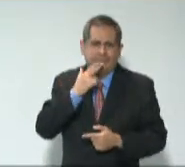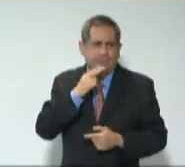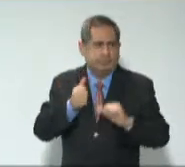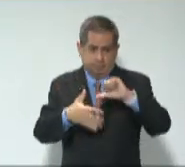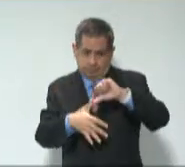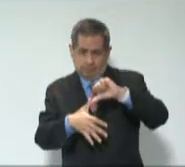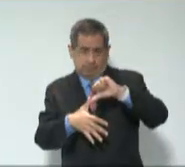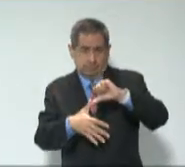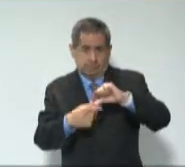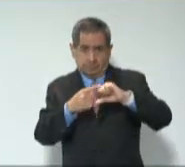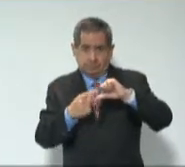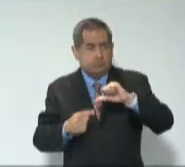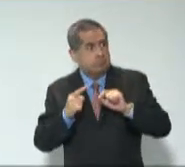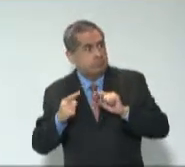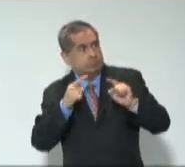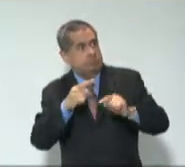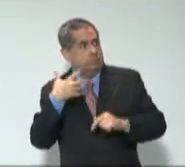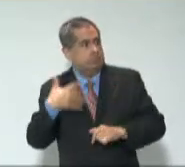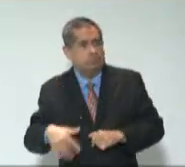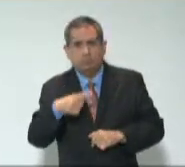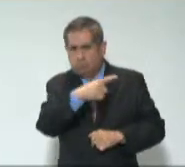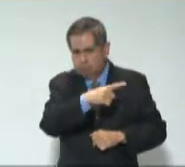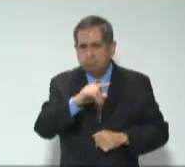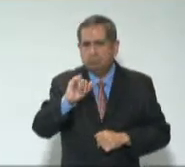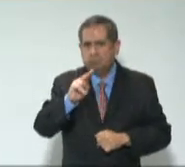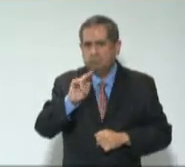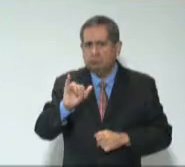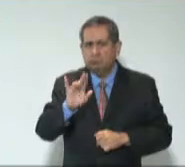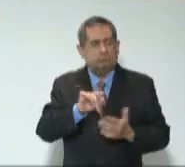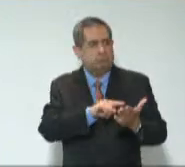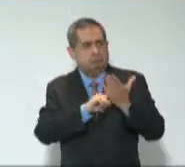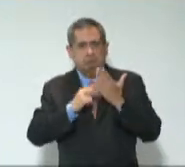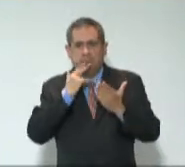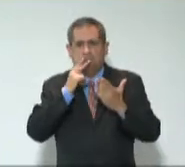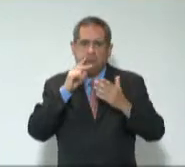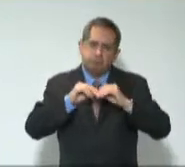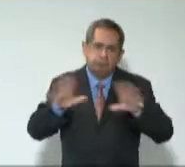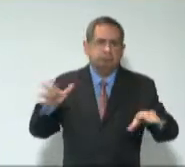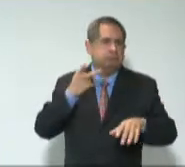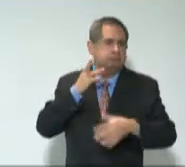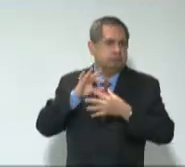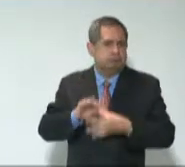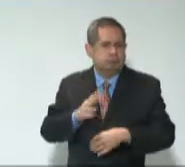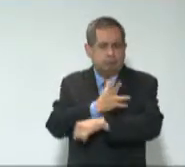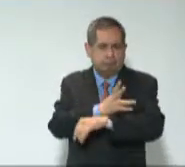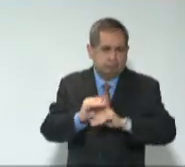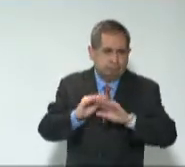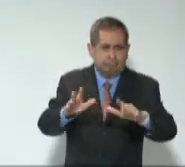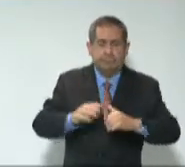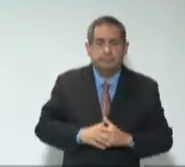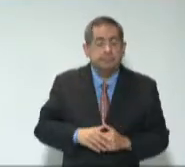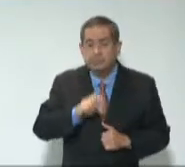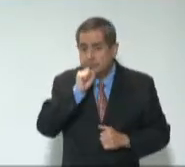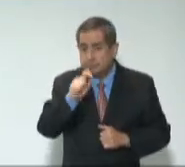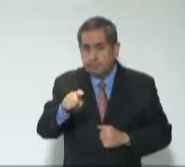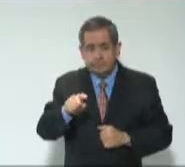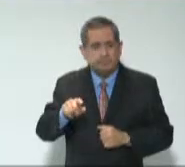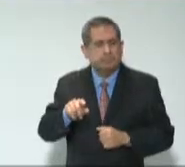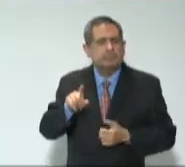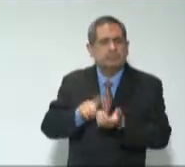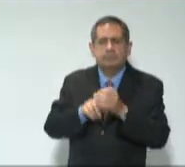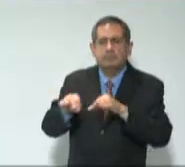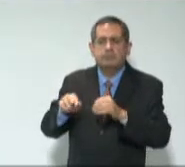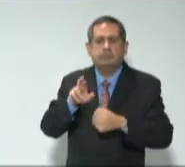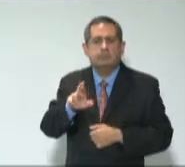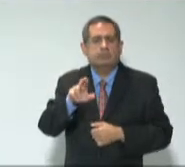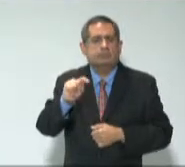Latina en cuanto a a políticas de transparencia y acceso a la información a nivel regional También estamos trabajando con con la rta con la